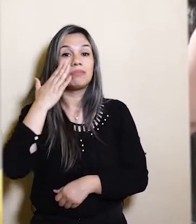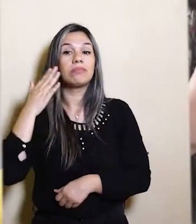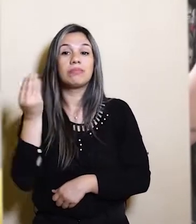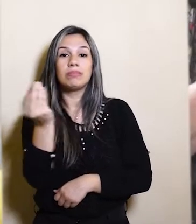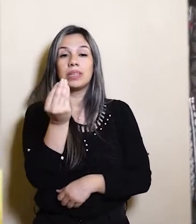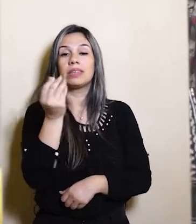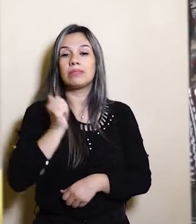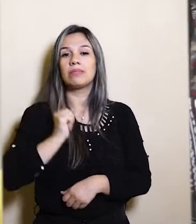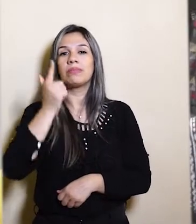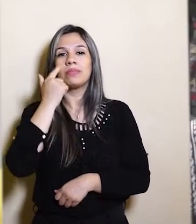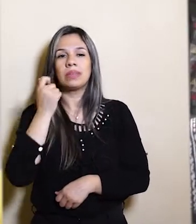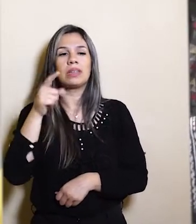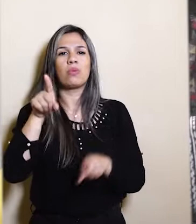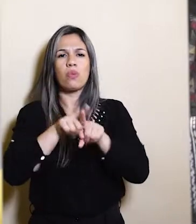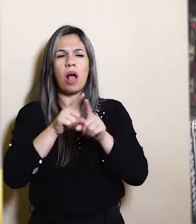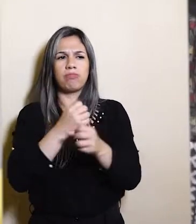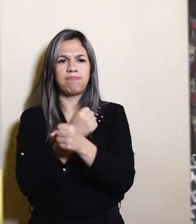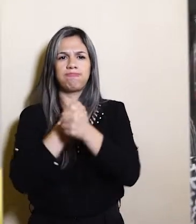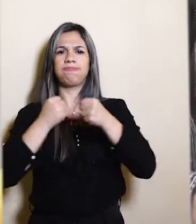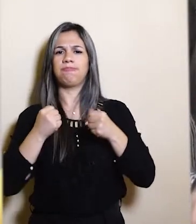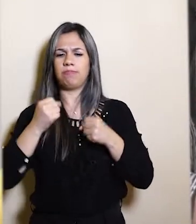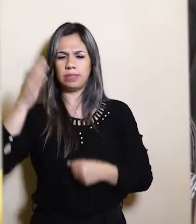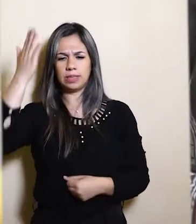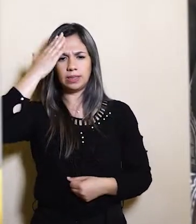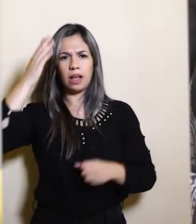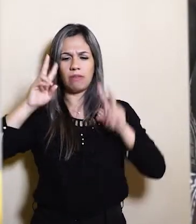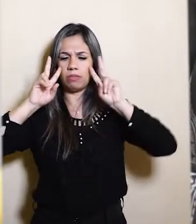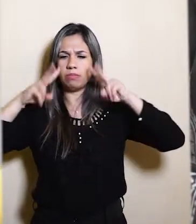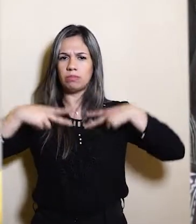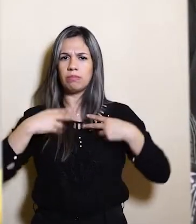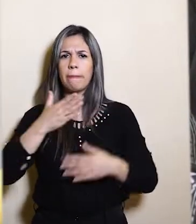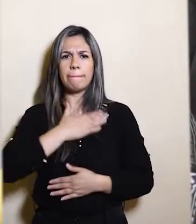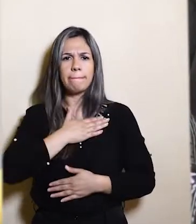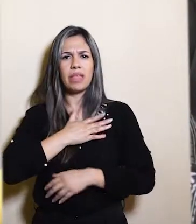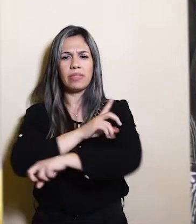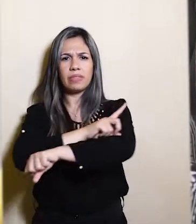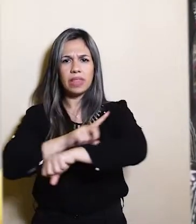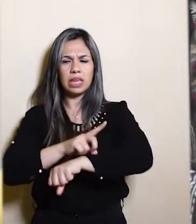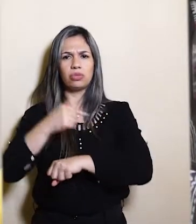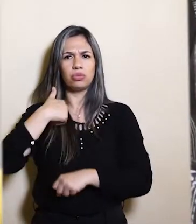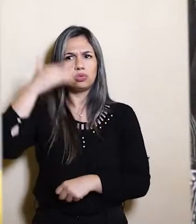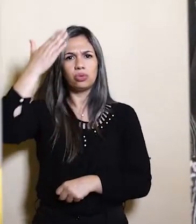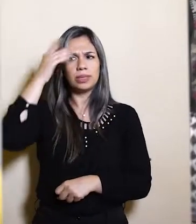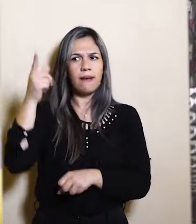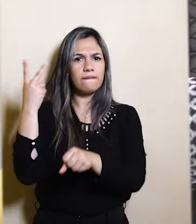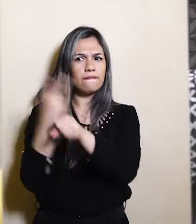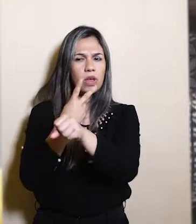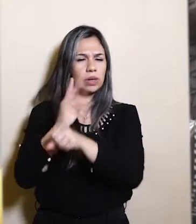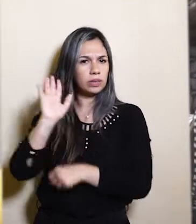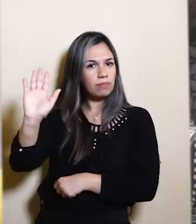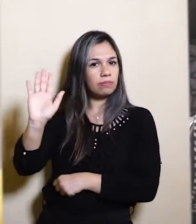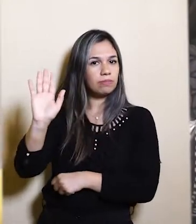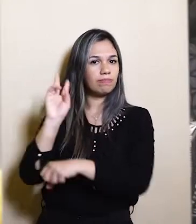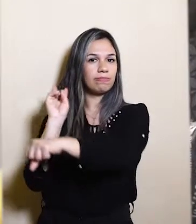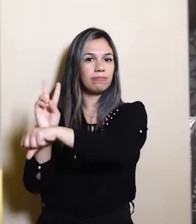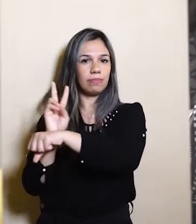agentes de cambio, es decir, que se empoderen a tomar decisiones y que puedan identificar esa violencia a un grado de prevención. Y eso